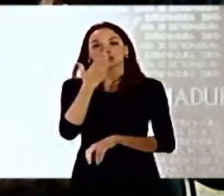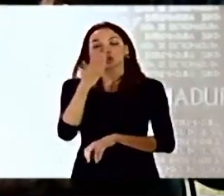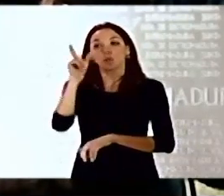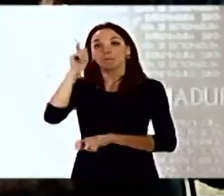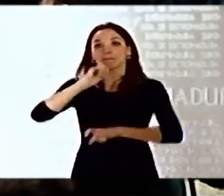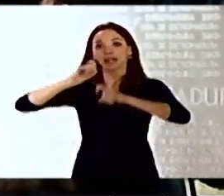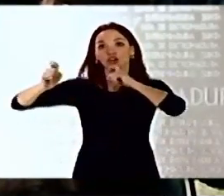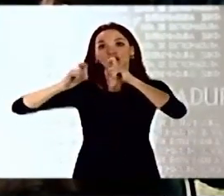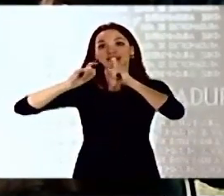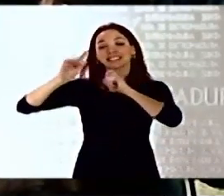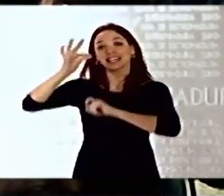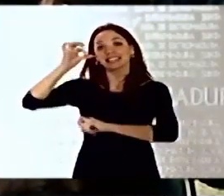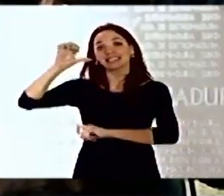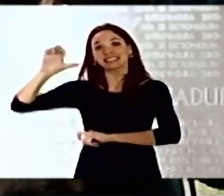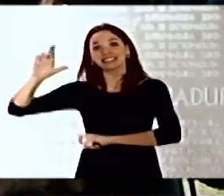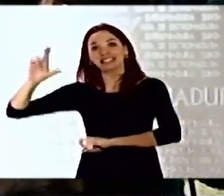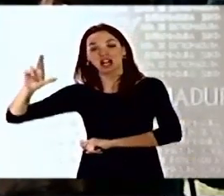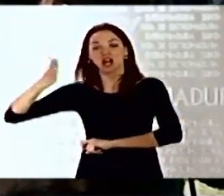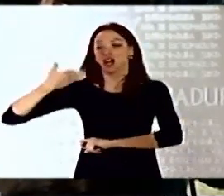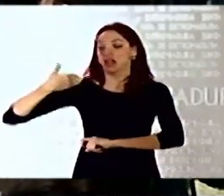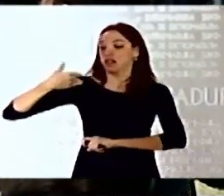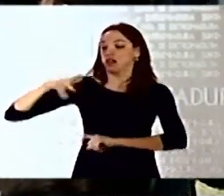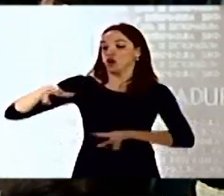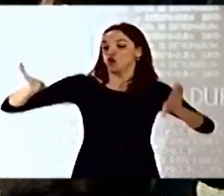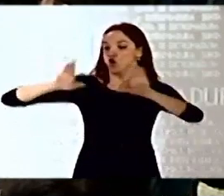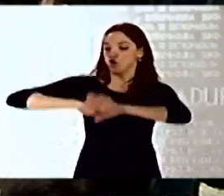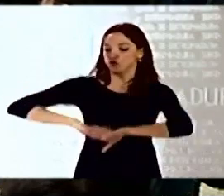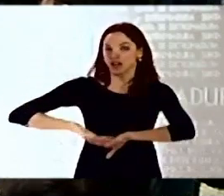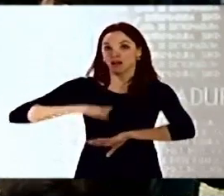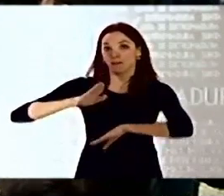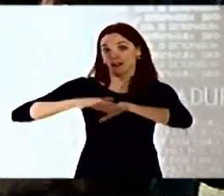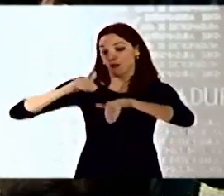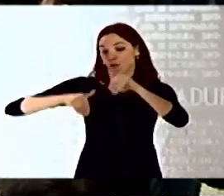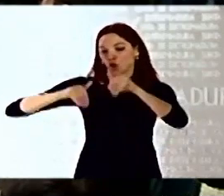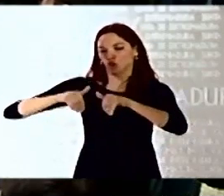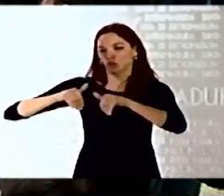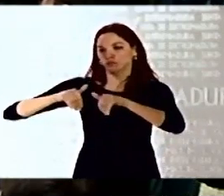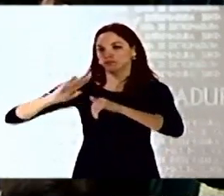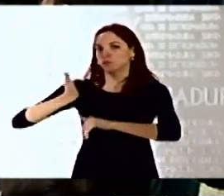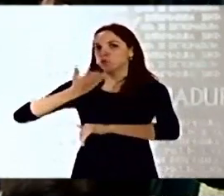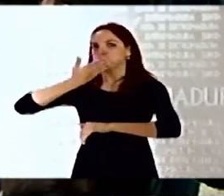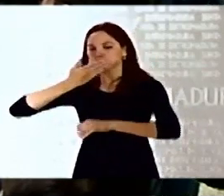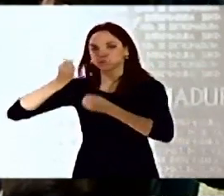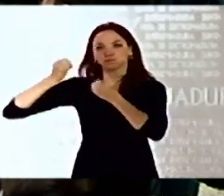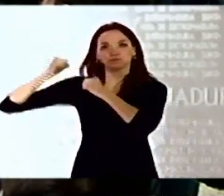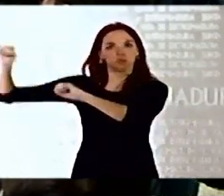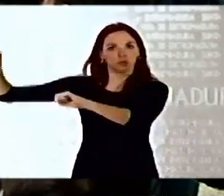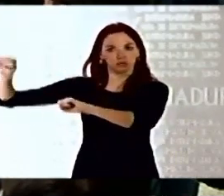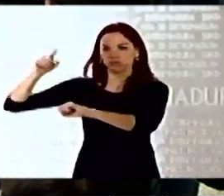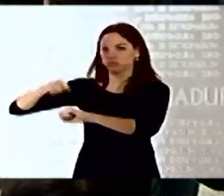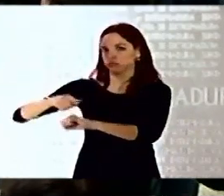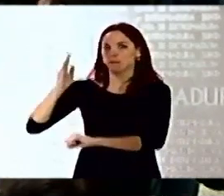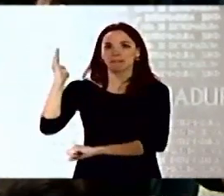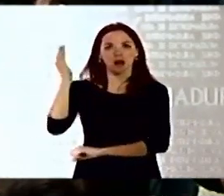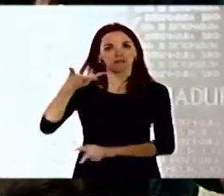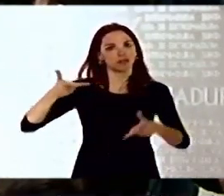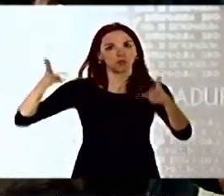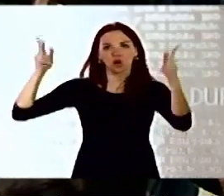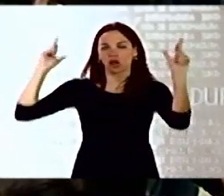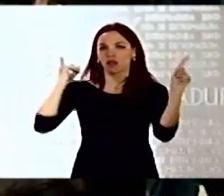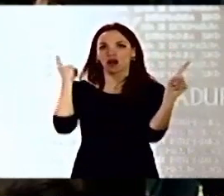la cadena SER en la pasada noche electoral, pues una grave vulneración del derecho a la información en democracia, que, por cierto, es la primera